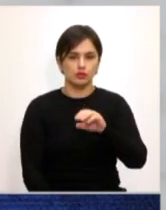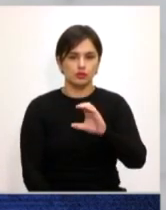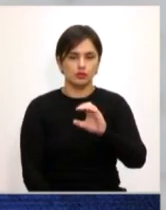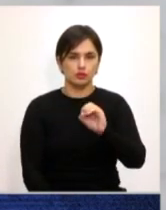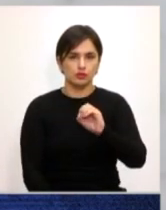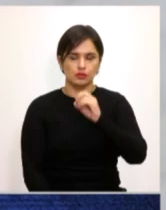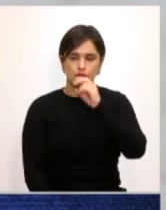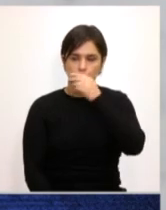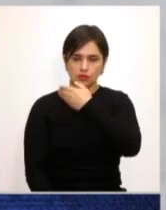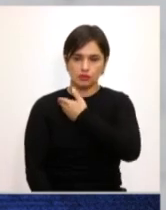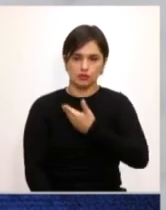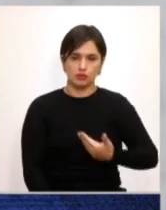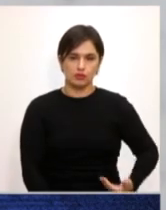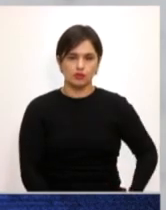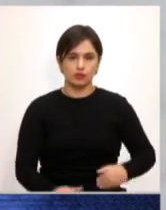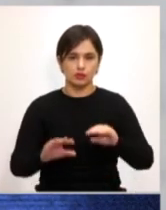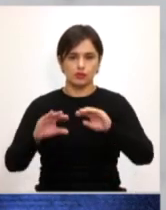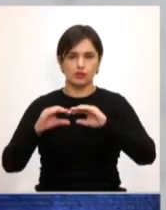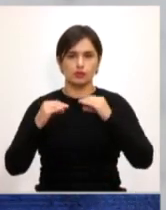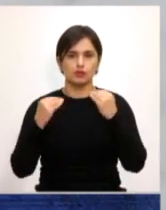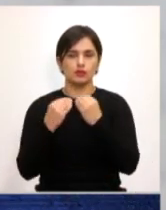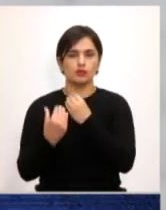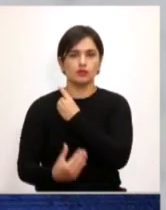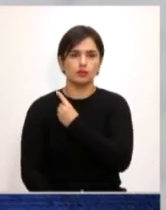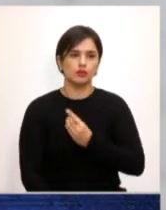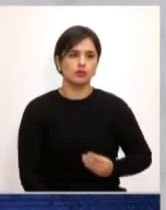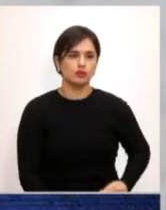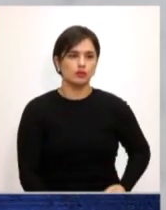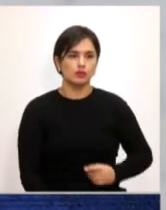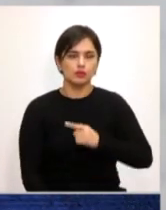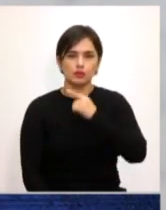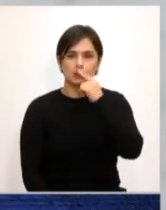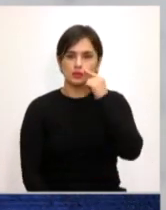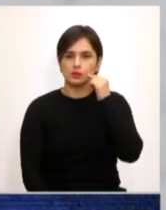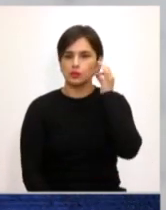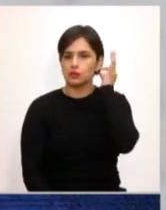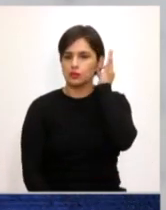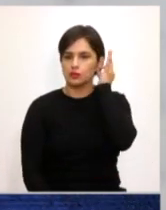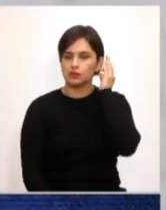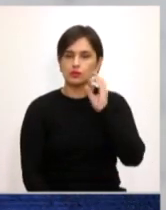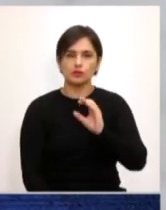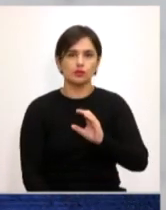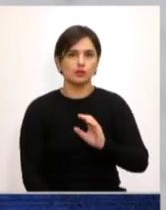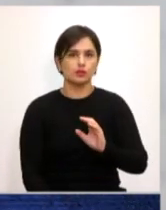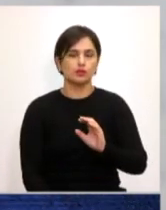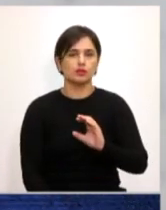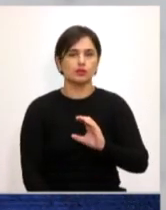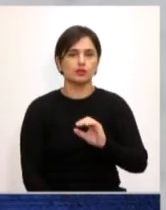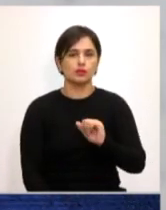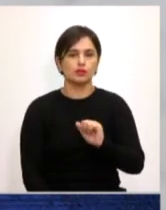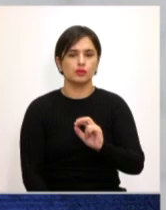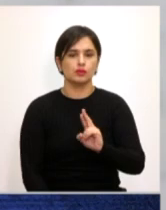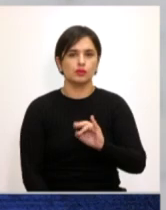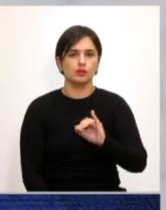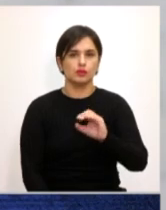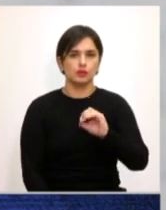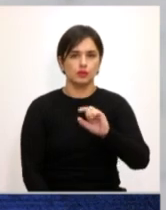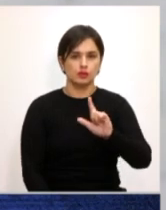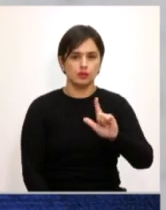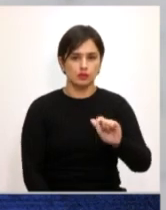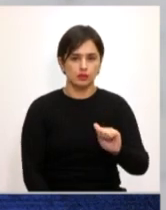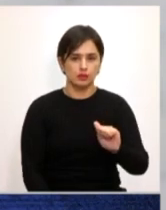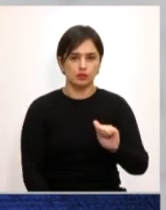presidenta de la Cámara de Diputadas y Diputados, diputada Carol Cariola Oliva.